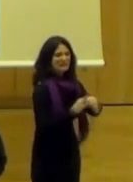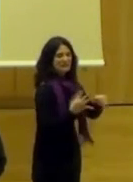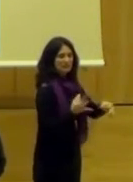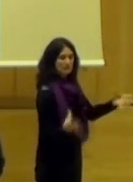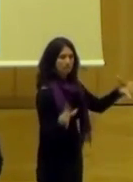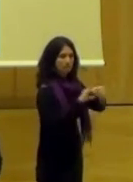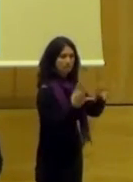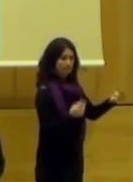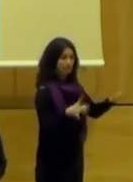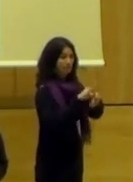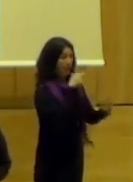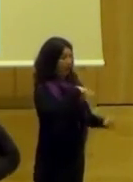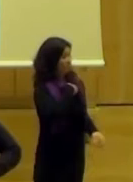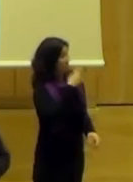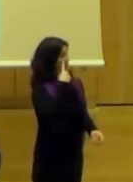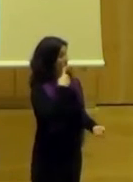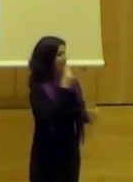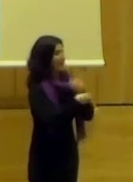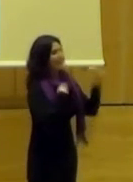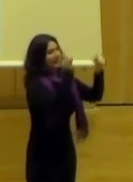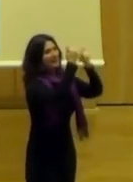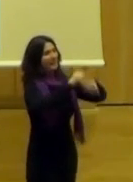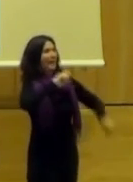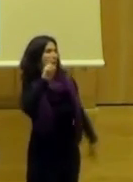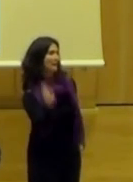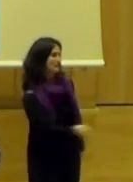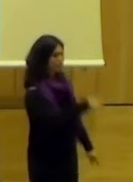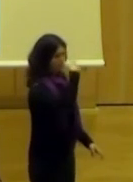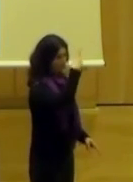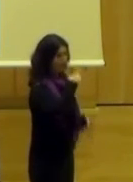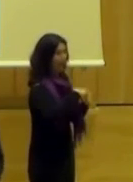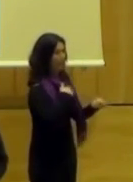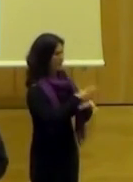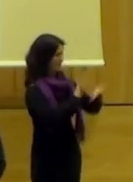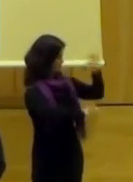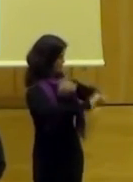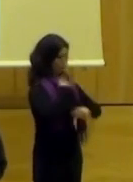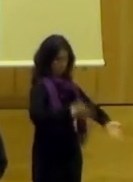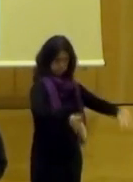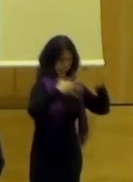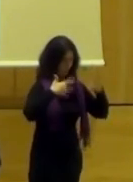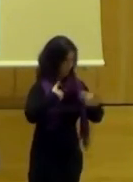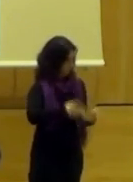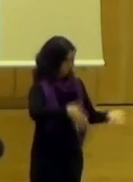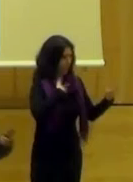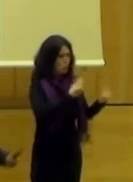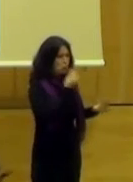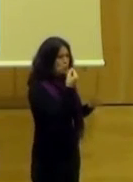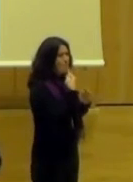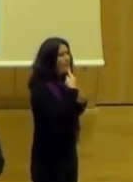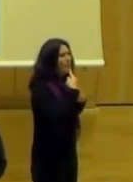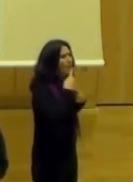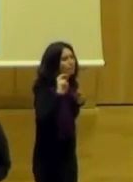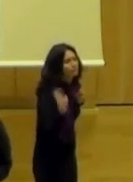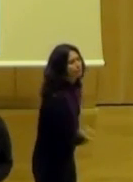Entonces nosotros, bueno, pues estamos muy acostumbrados a hacer la fiesta de la interculturalidad, ¿no? Y a mí el folclore me encanta y me encanta comer comidas